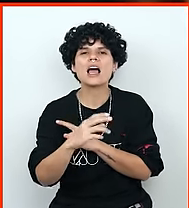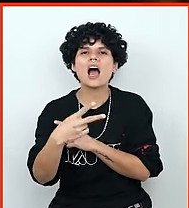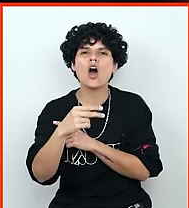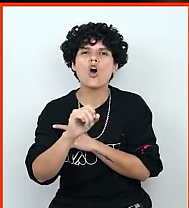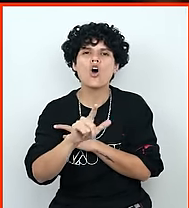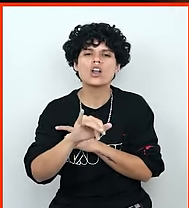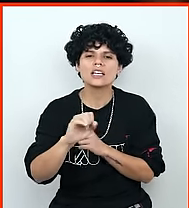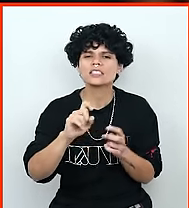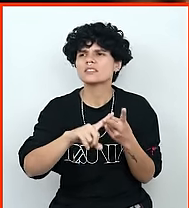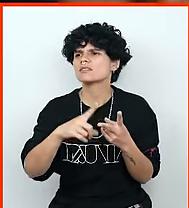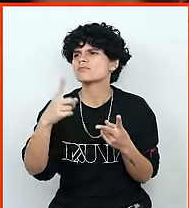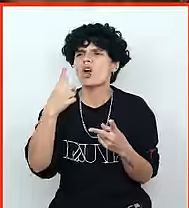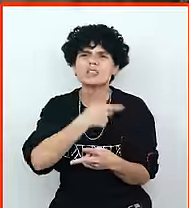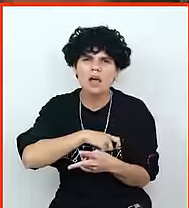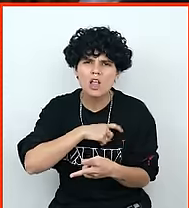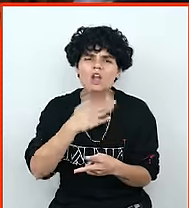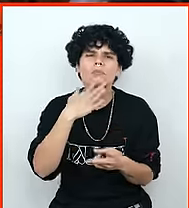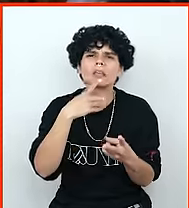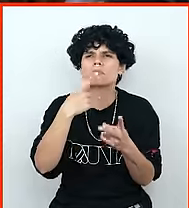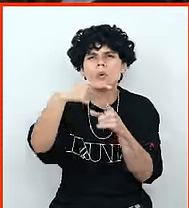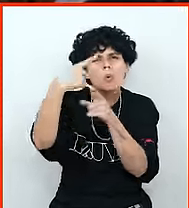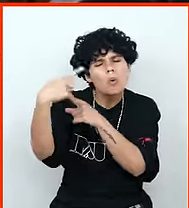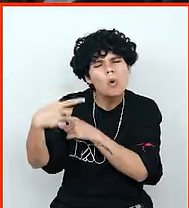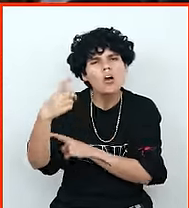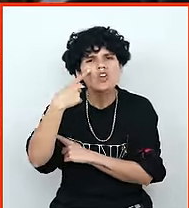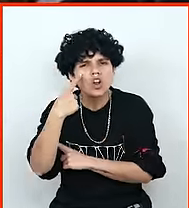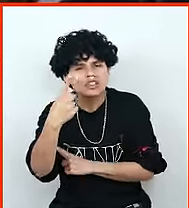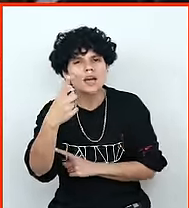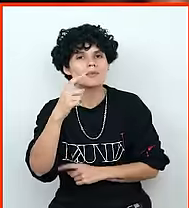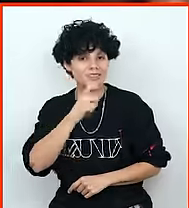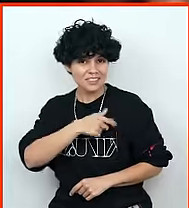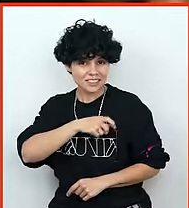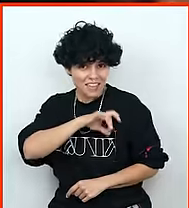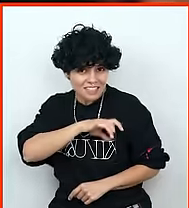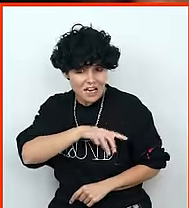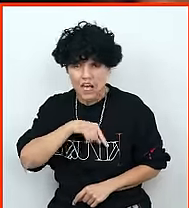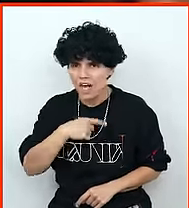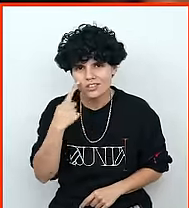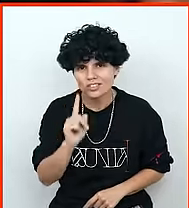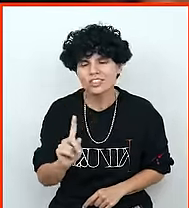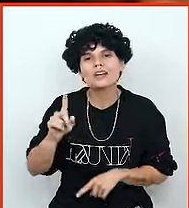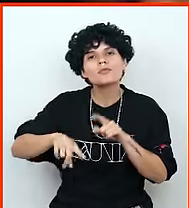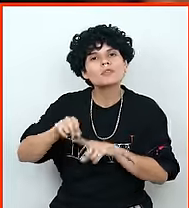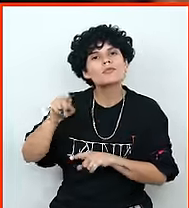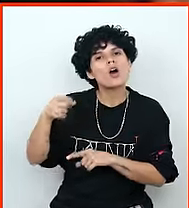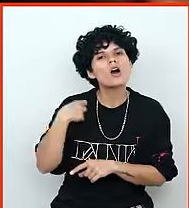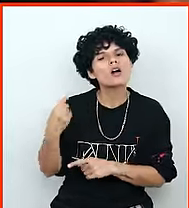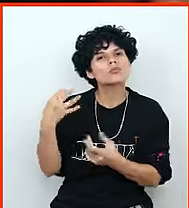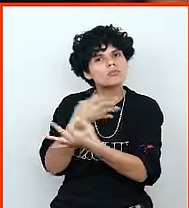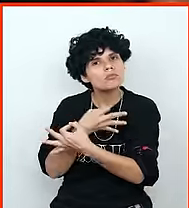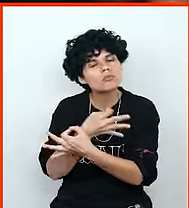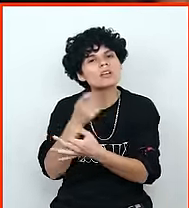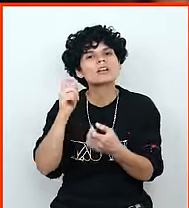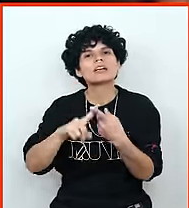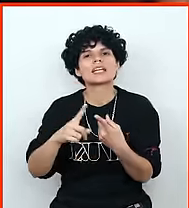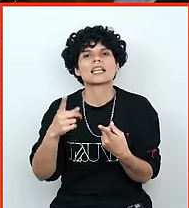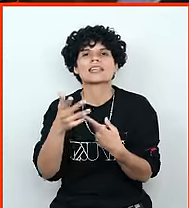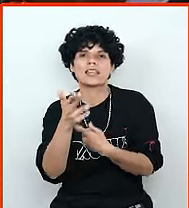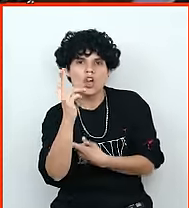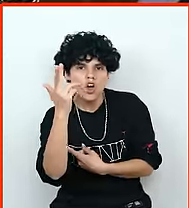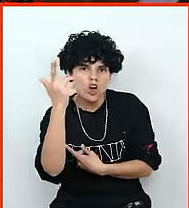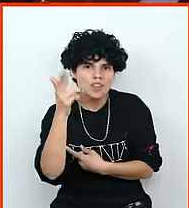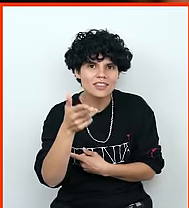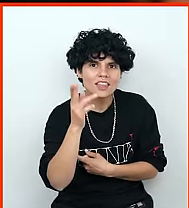o francés, NTM, IAM, español. Pero chileno yo no conocía mucho, la verdad. Y él me empezó a mostrar, no sé, por Tiro de Gracia, Calambre, Nueva